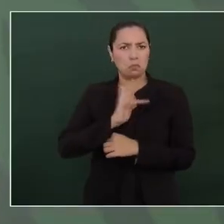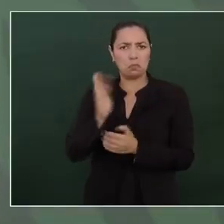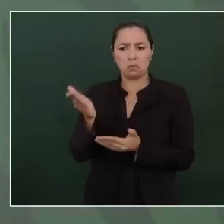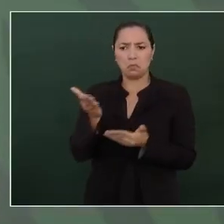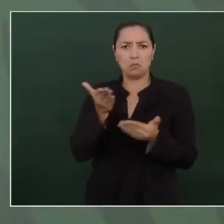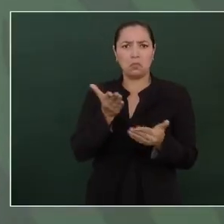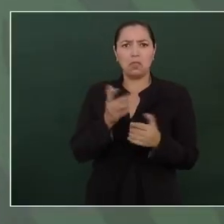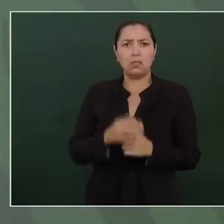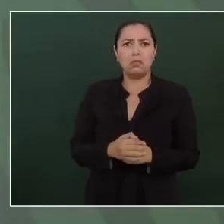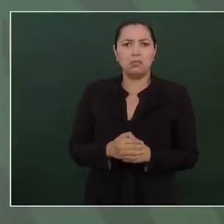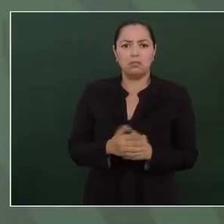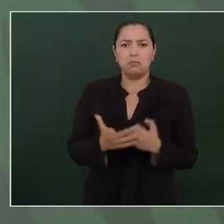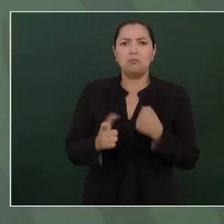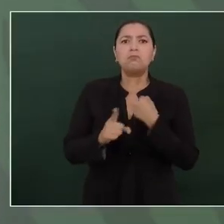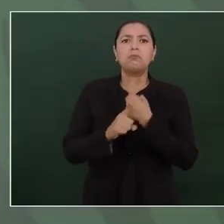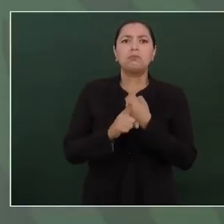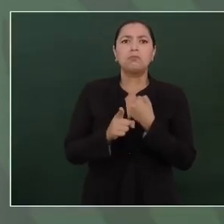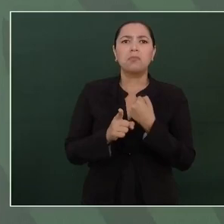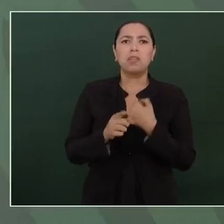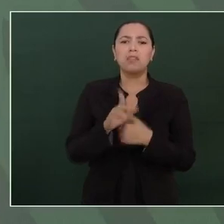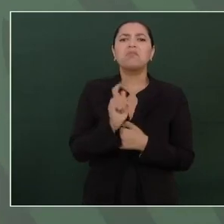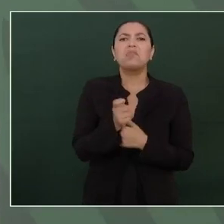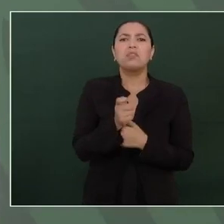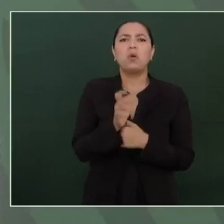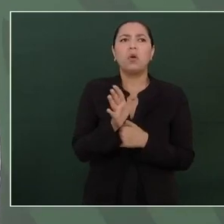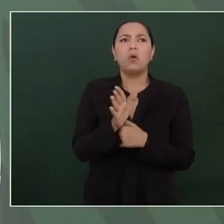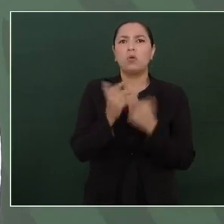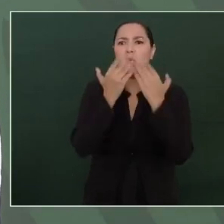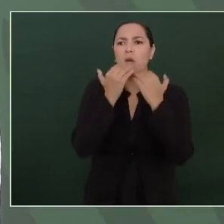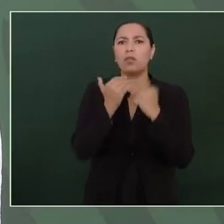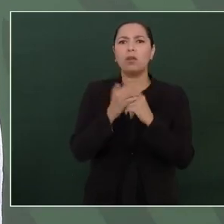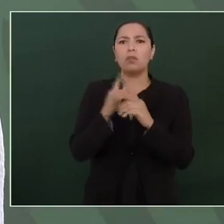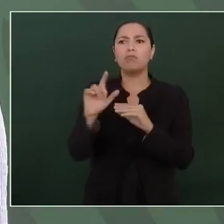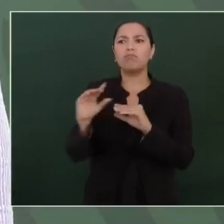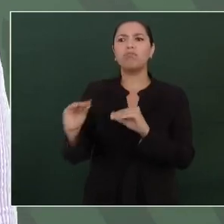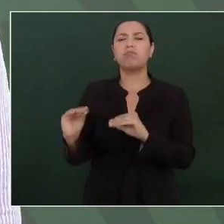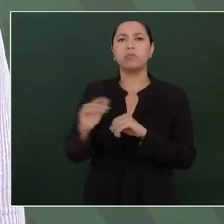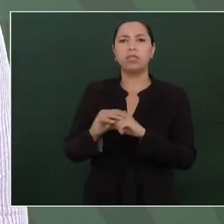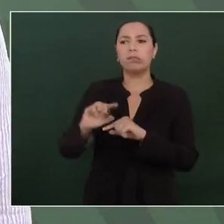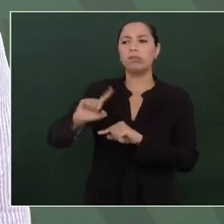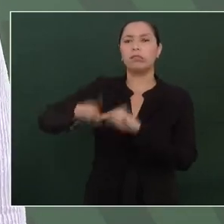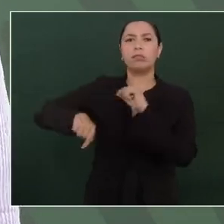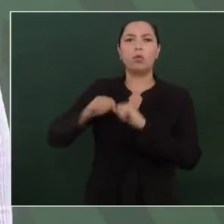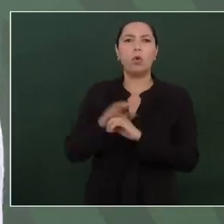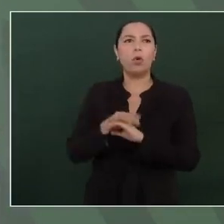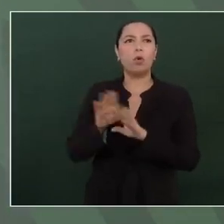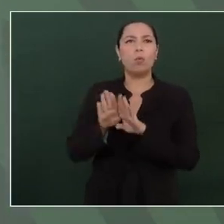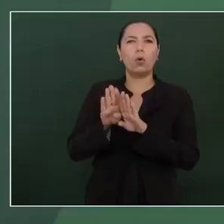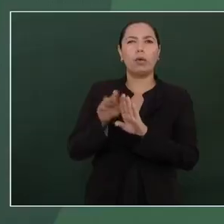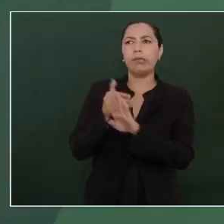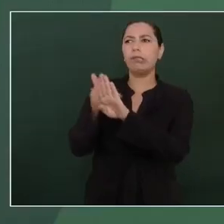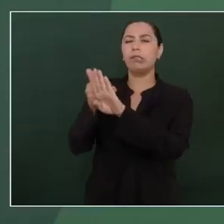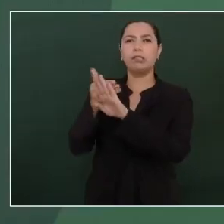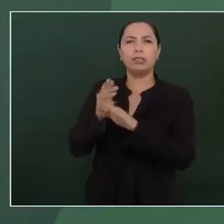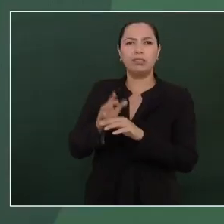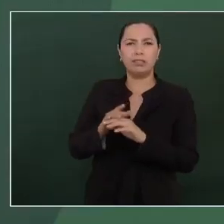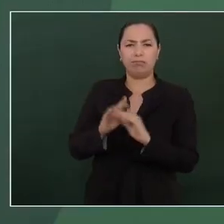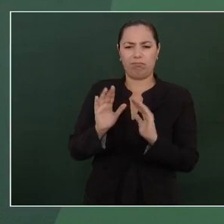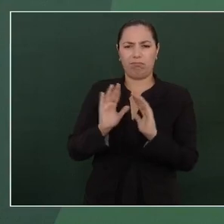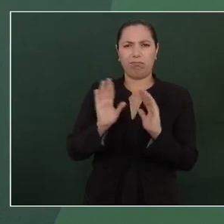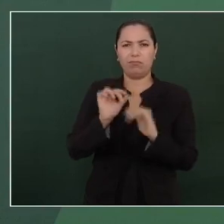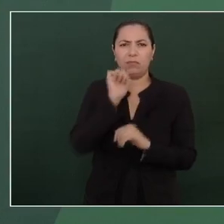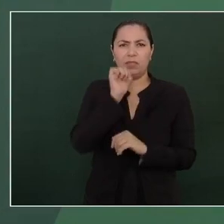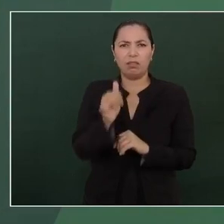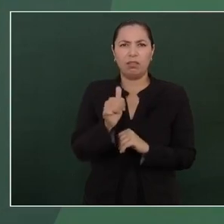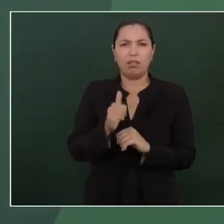hay ningún tipo de censura ni persecución, ni es